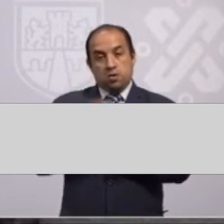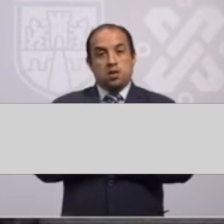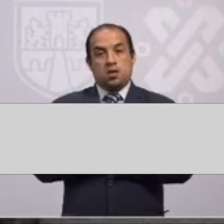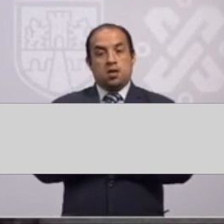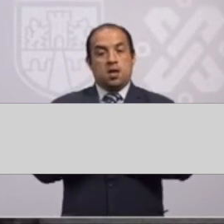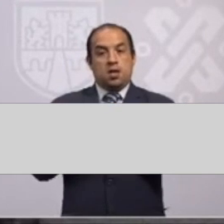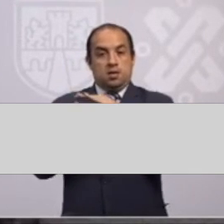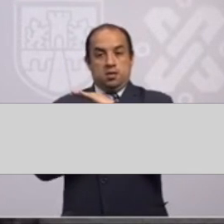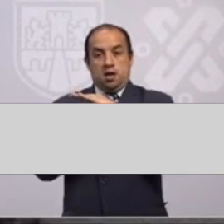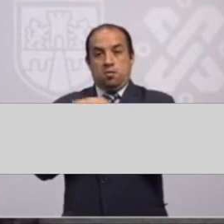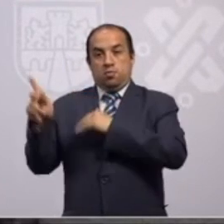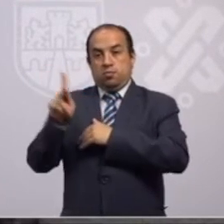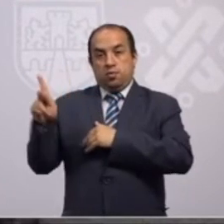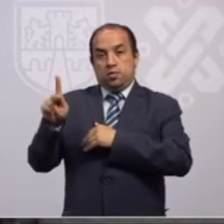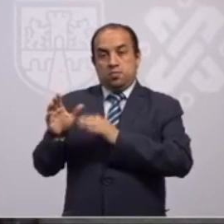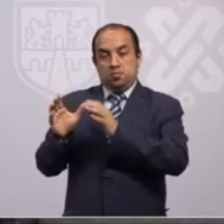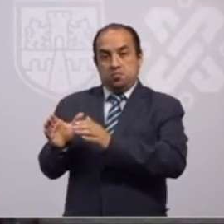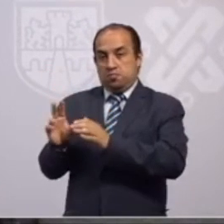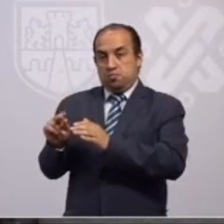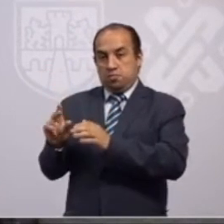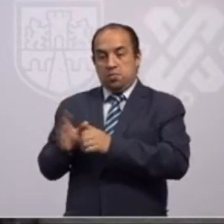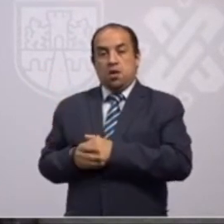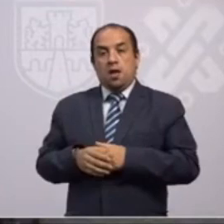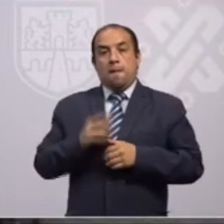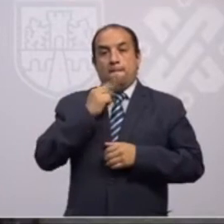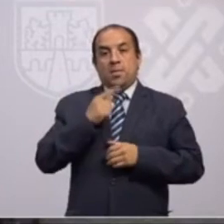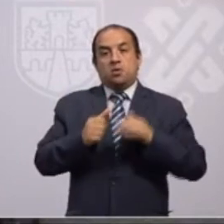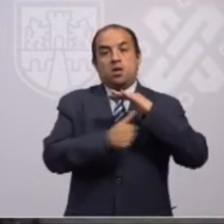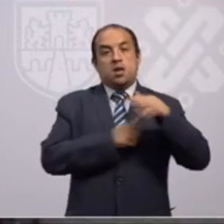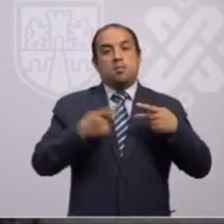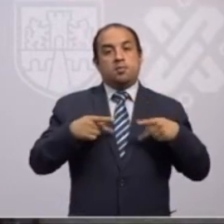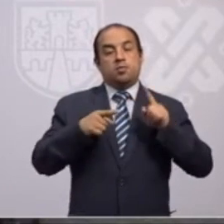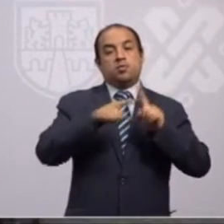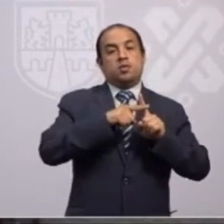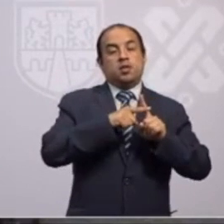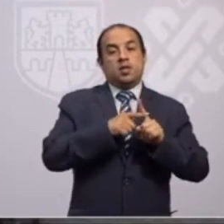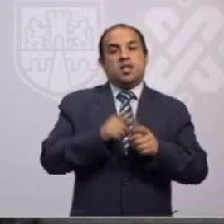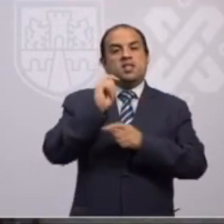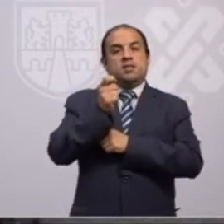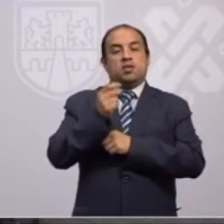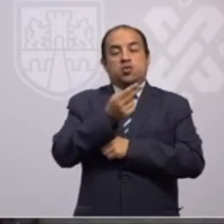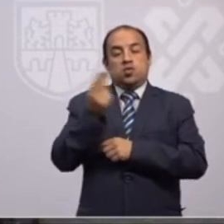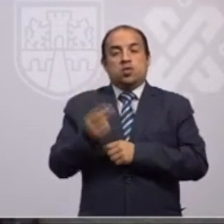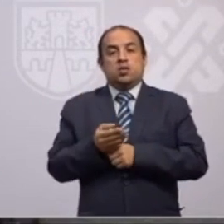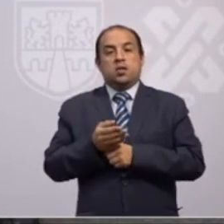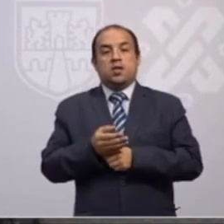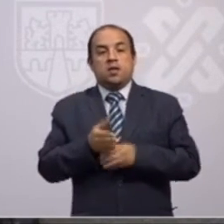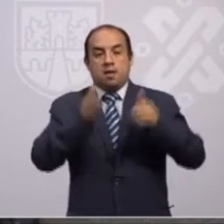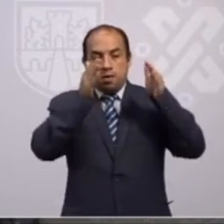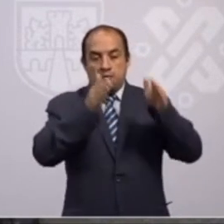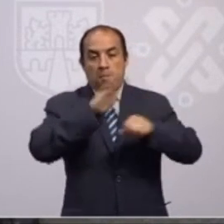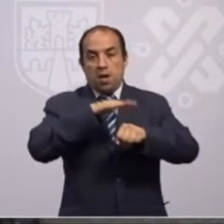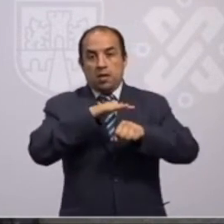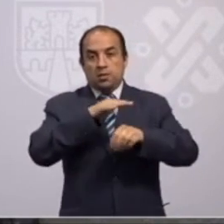dijo, permanece tanto la Ciudad de México como la zona metropolitana del Valle de México en semáforo color naranja, con la alerta al